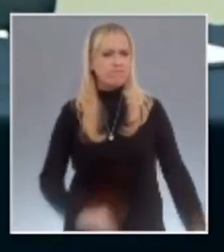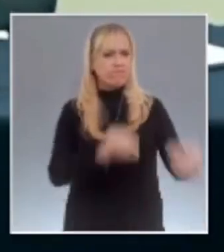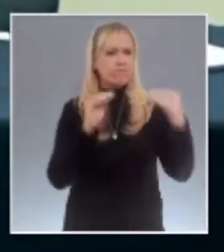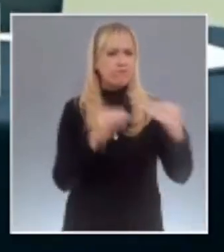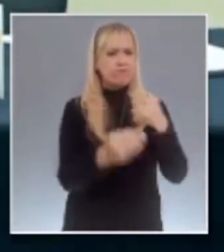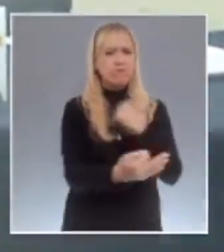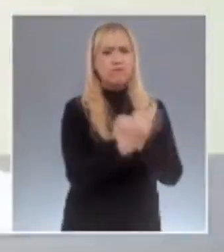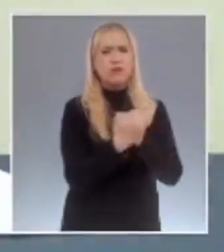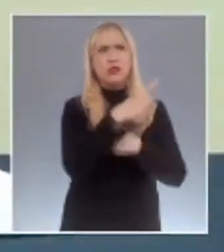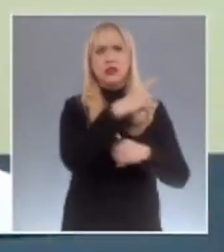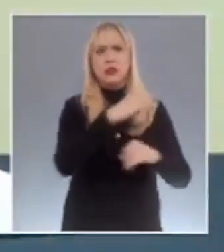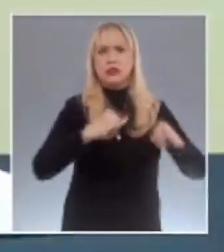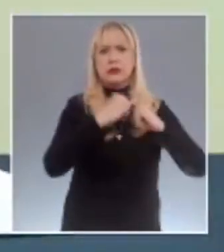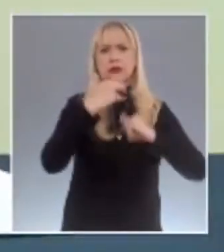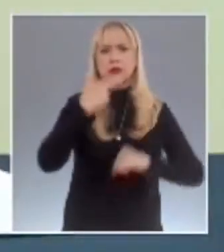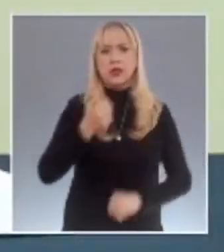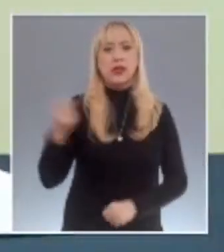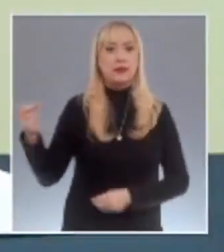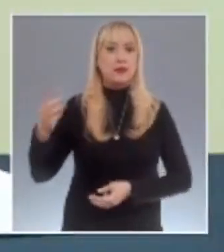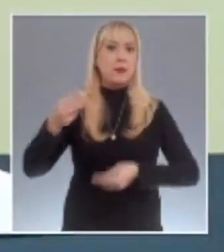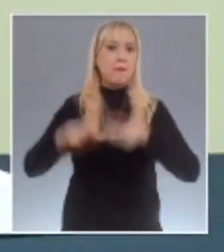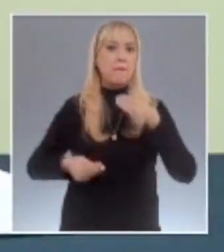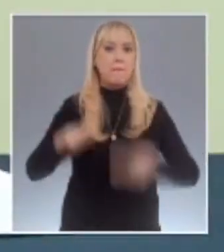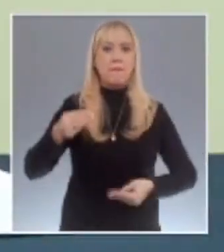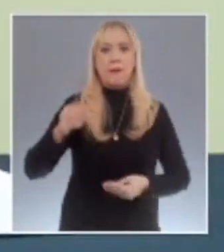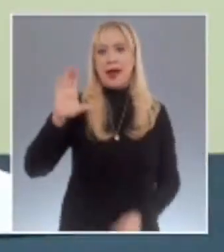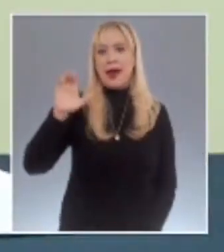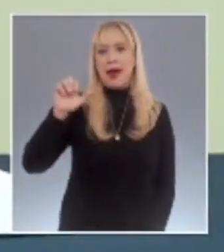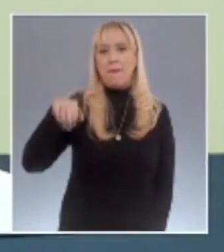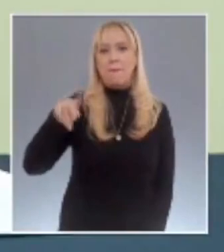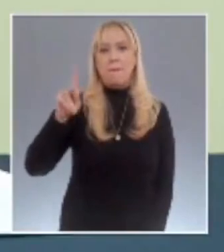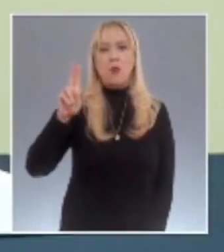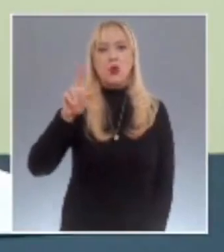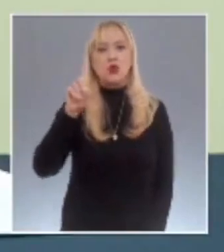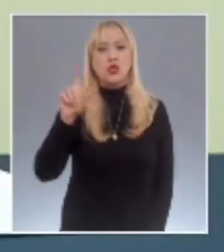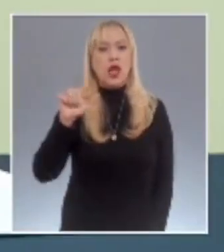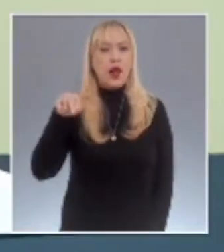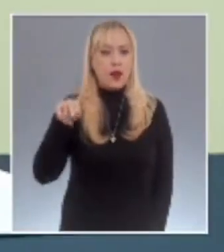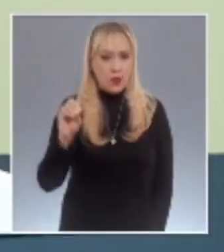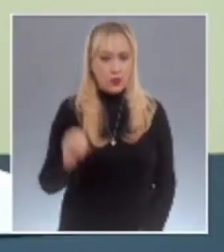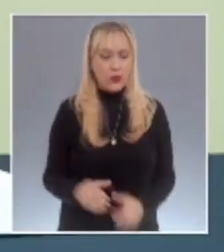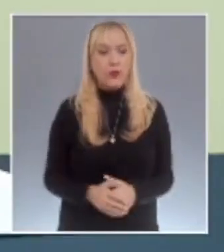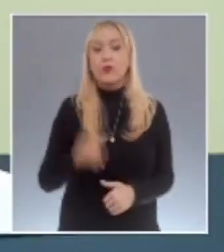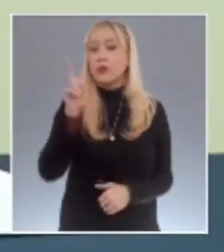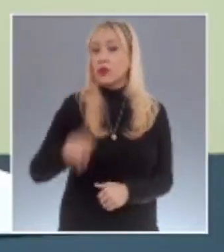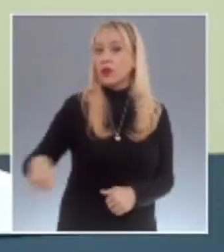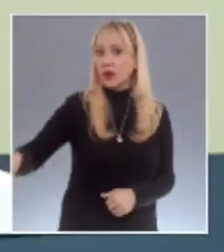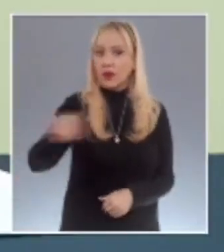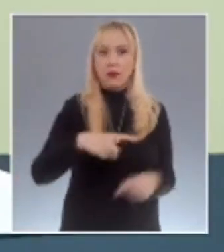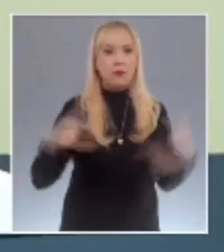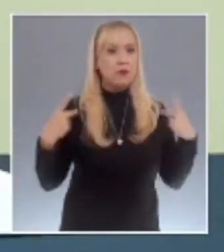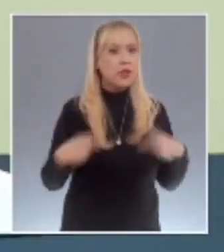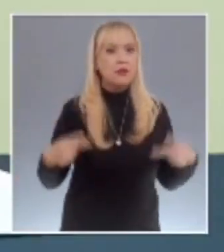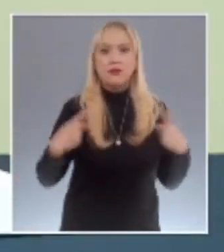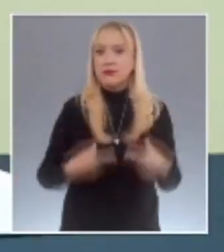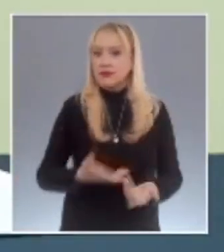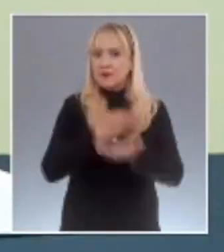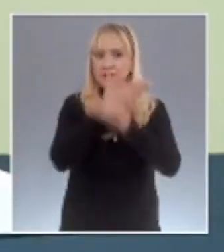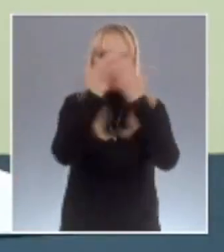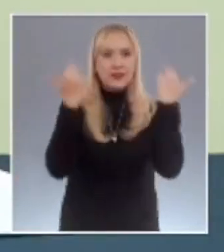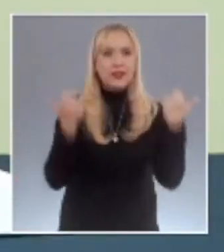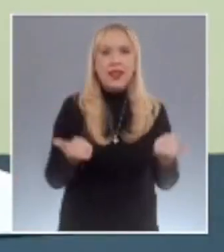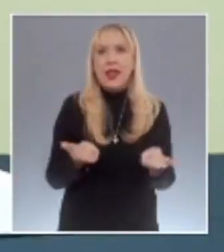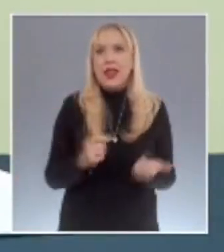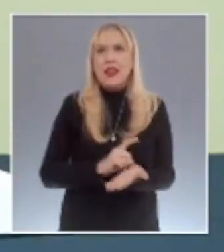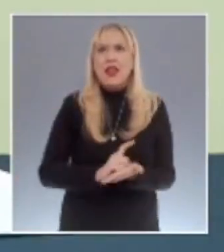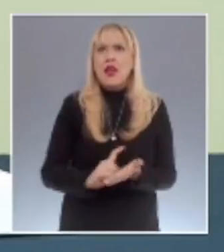Adriana Campuzano. Porque las personas no tienen conciencia de los derechos que tienen hasta que se enteran,